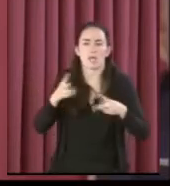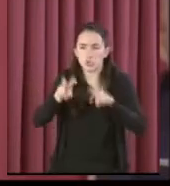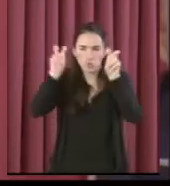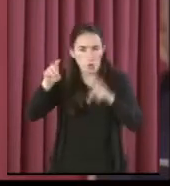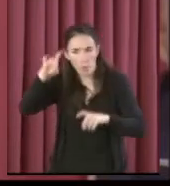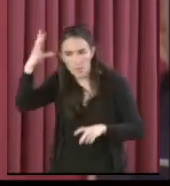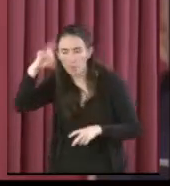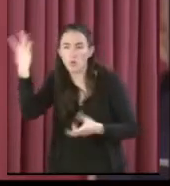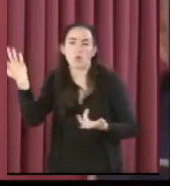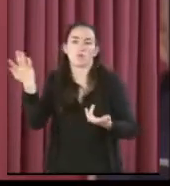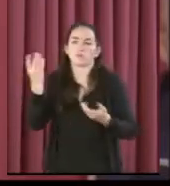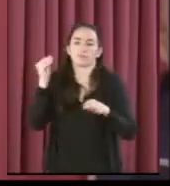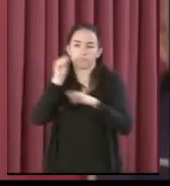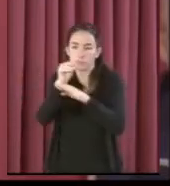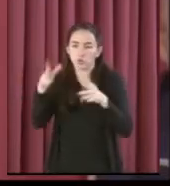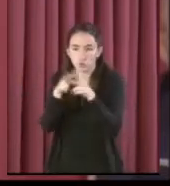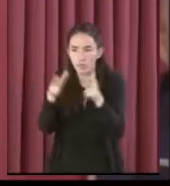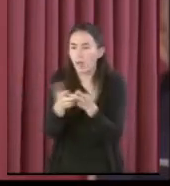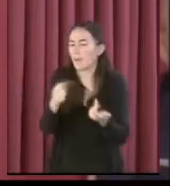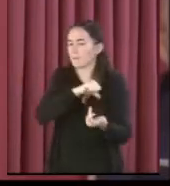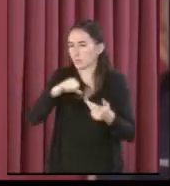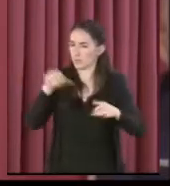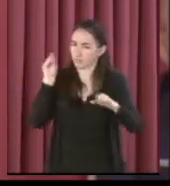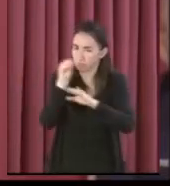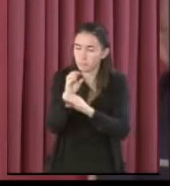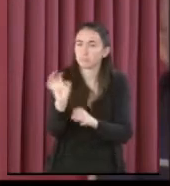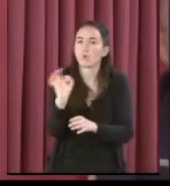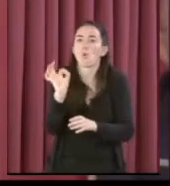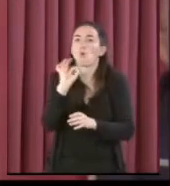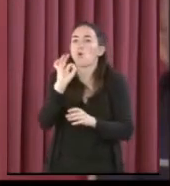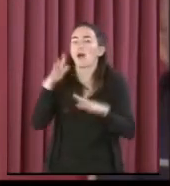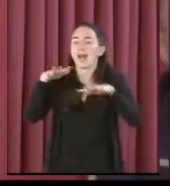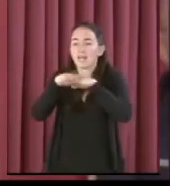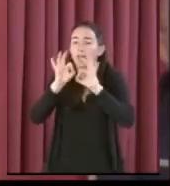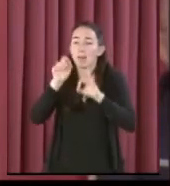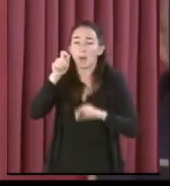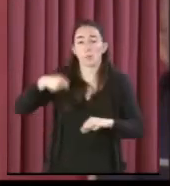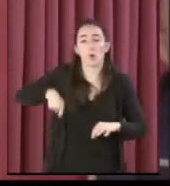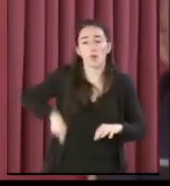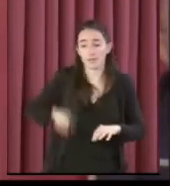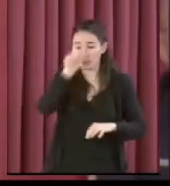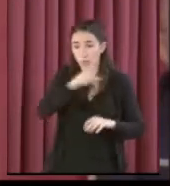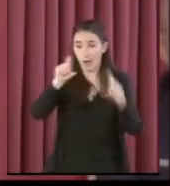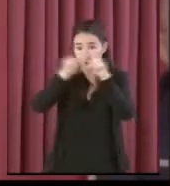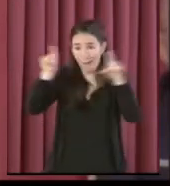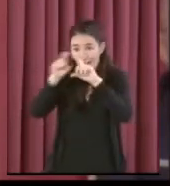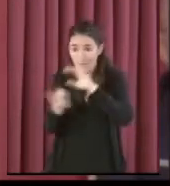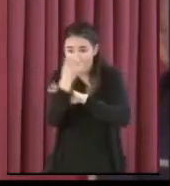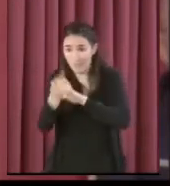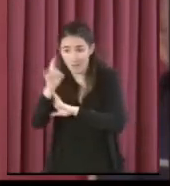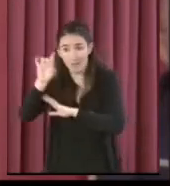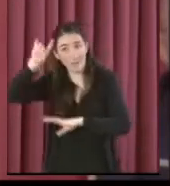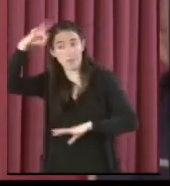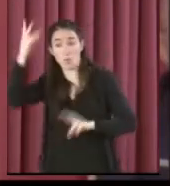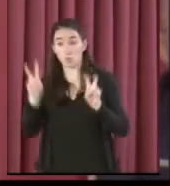sociales, económicas y personales, impulsando la creación de redes de profesionales, emprendedores, innovadores,